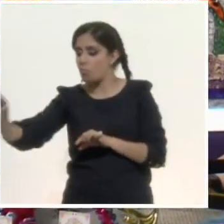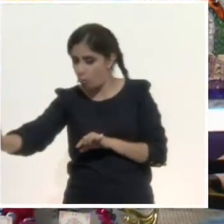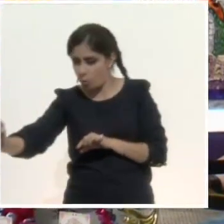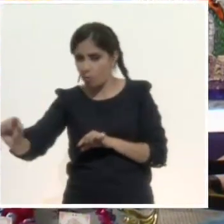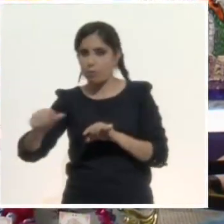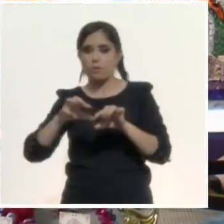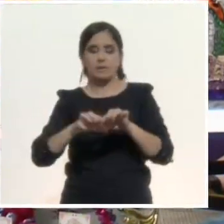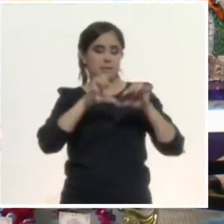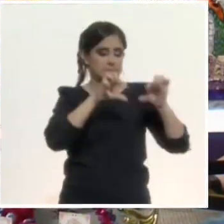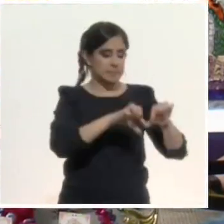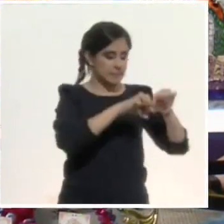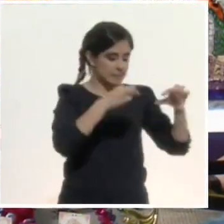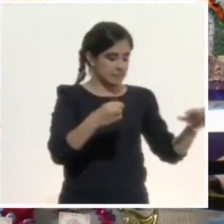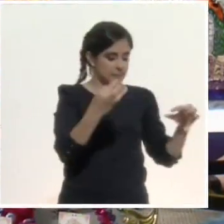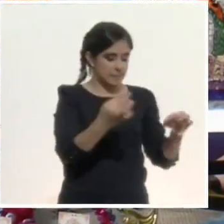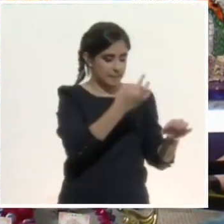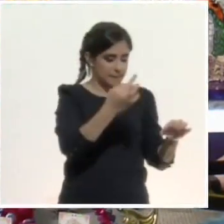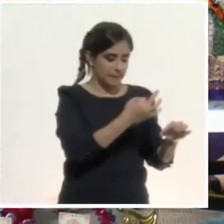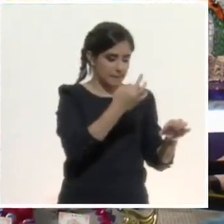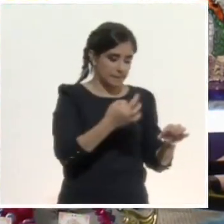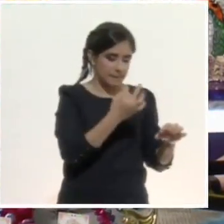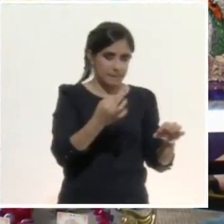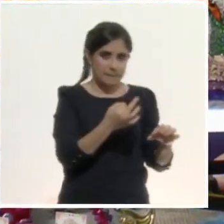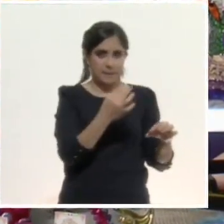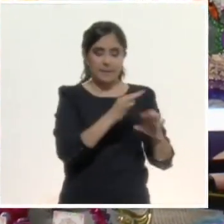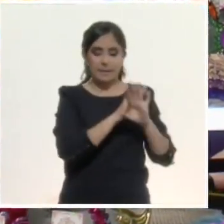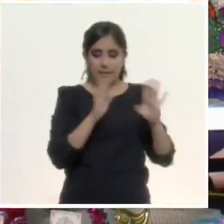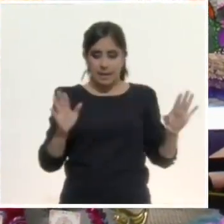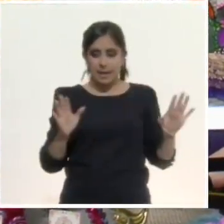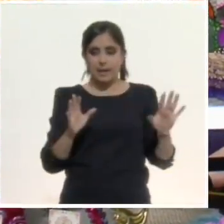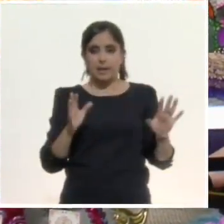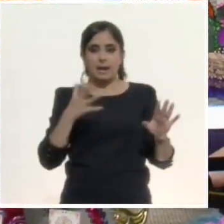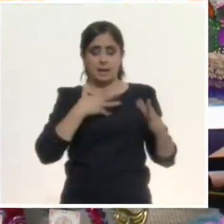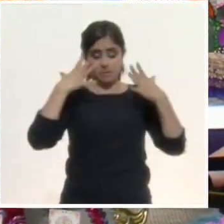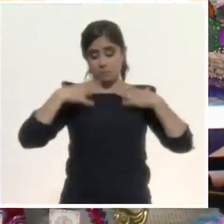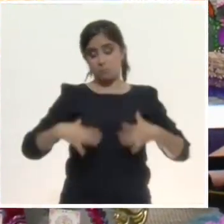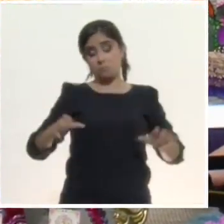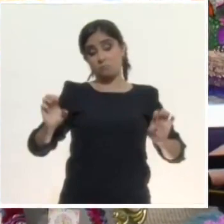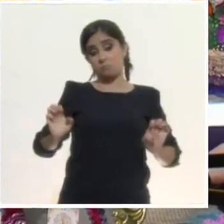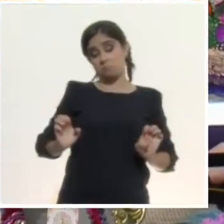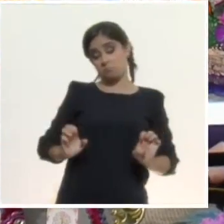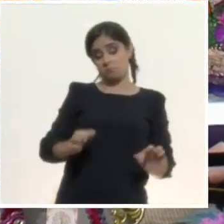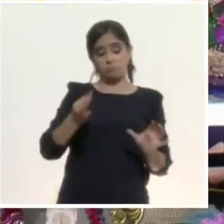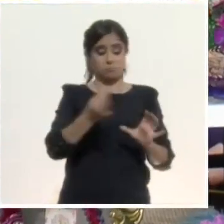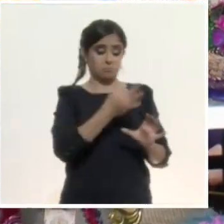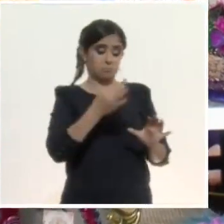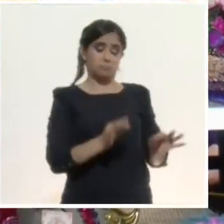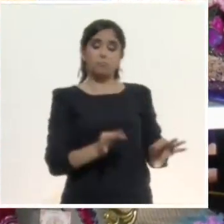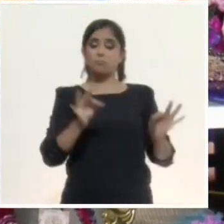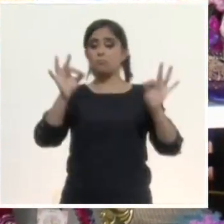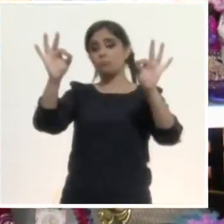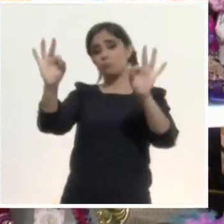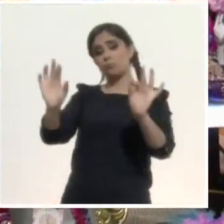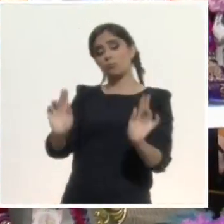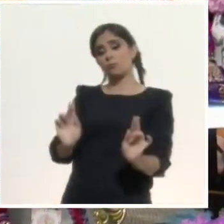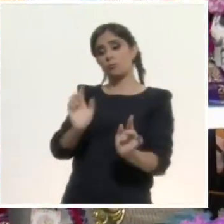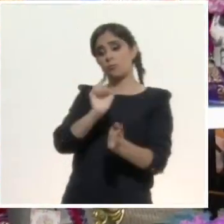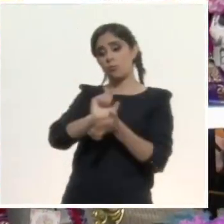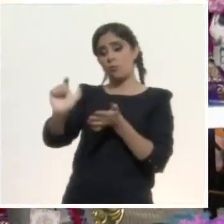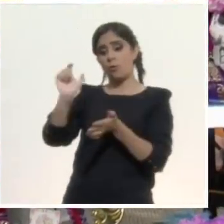al mercadillo, llegan señoras súper bien vestidas al mercadillo